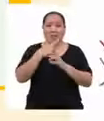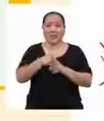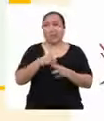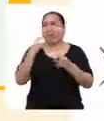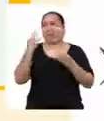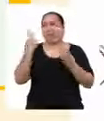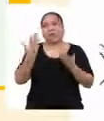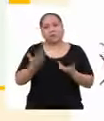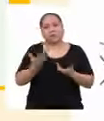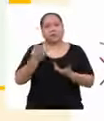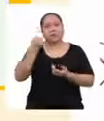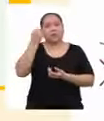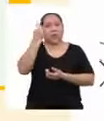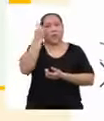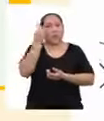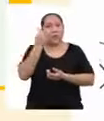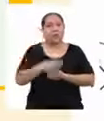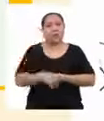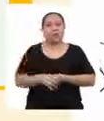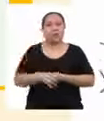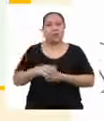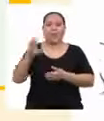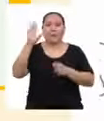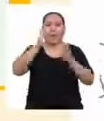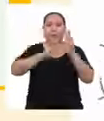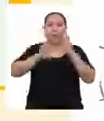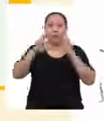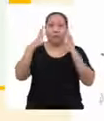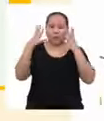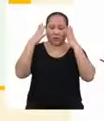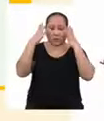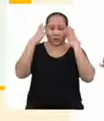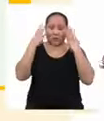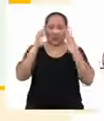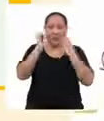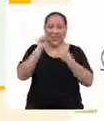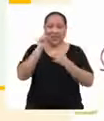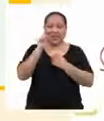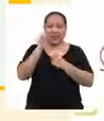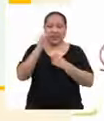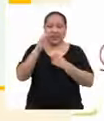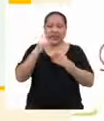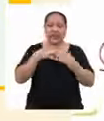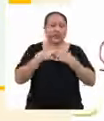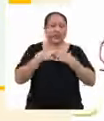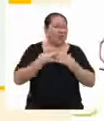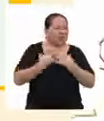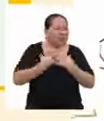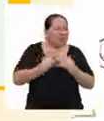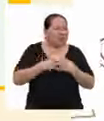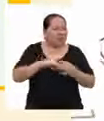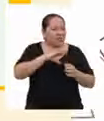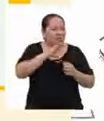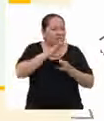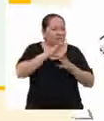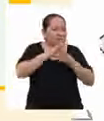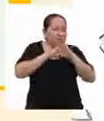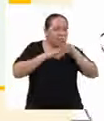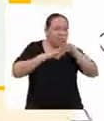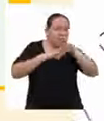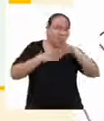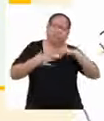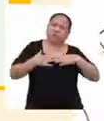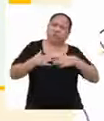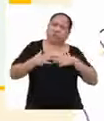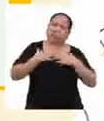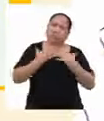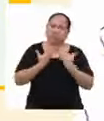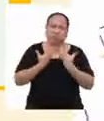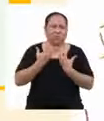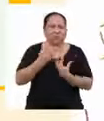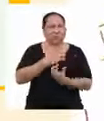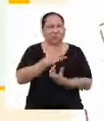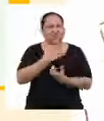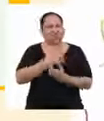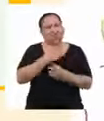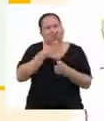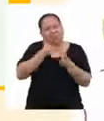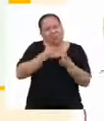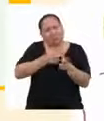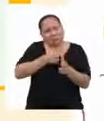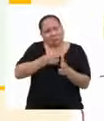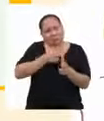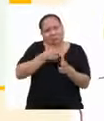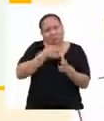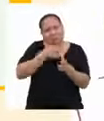lógica. El problema del estrés se deriva de la sensación de impotencia que experimentamos mientras estamos en el